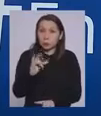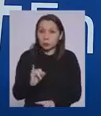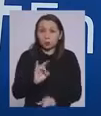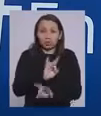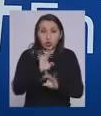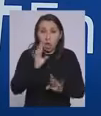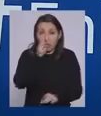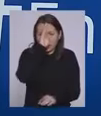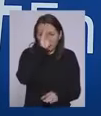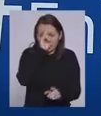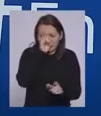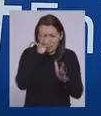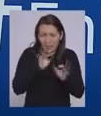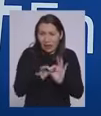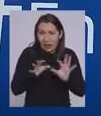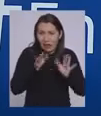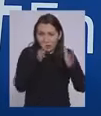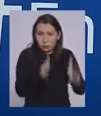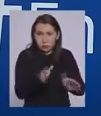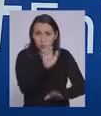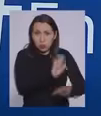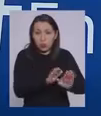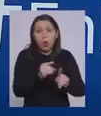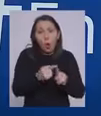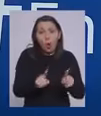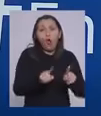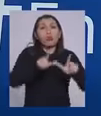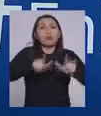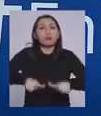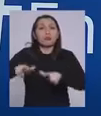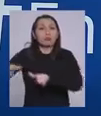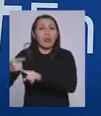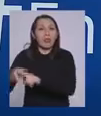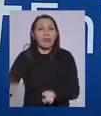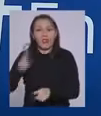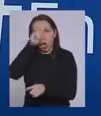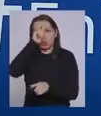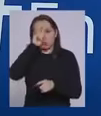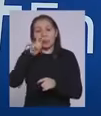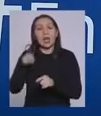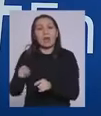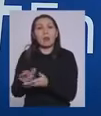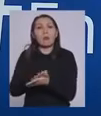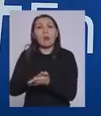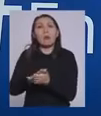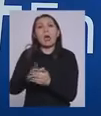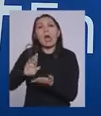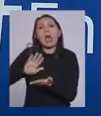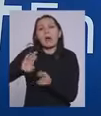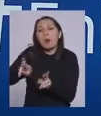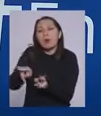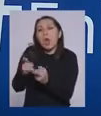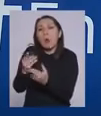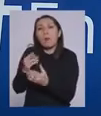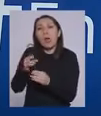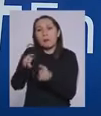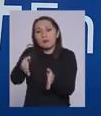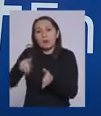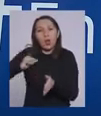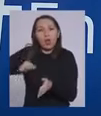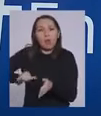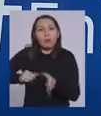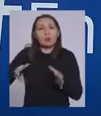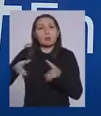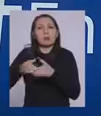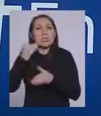las unidades de paciente crítico, sino que también en otras unidades, como lo hemos mencionado, como es la recuperación, pabellón, unidades de